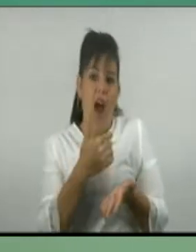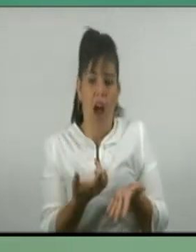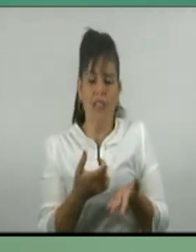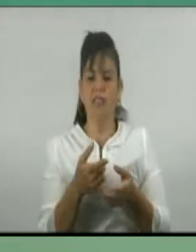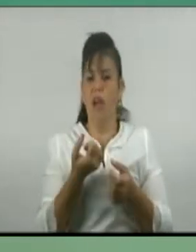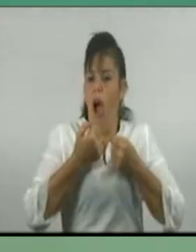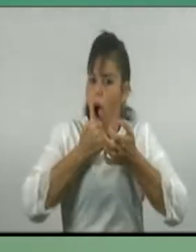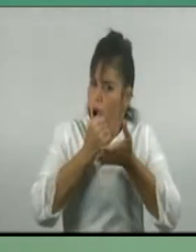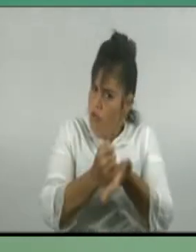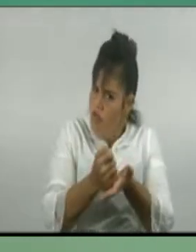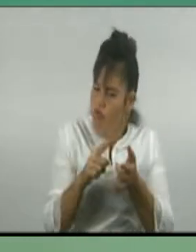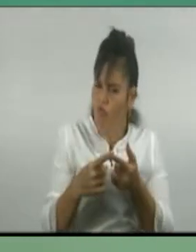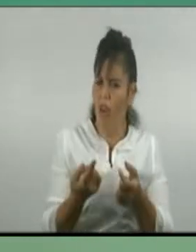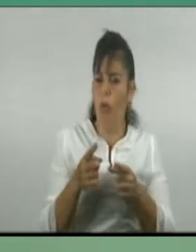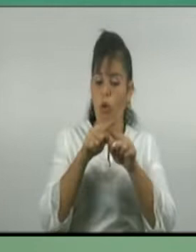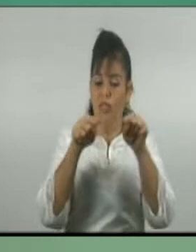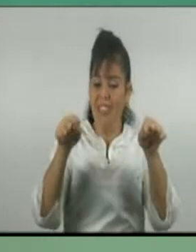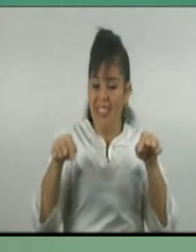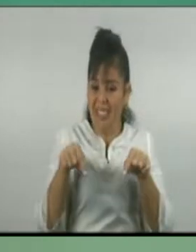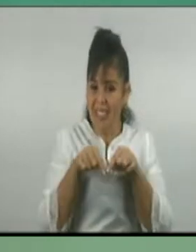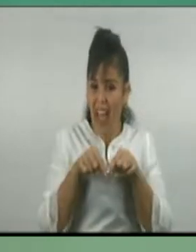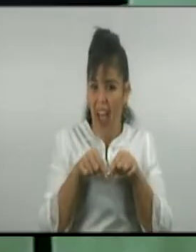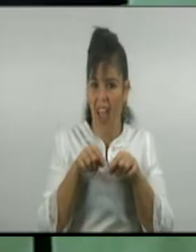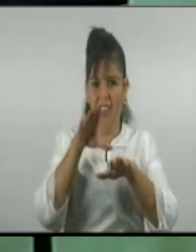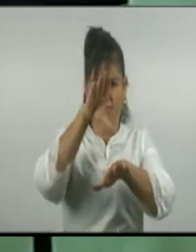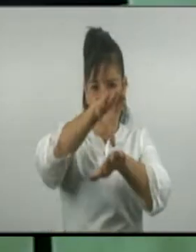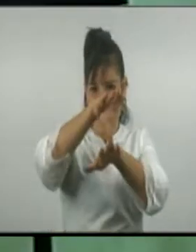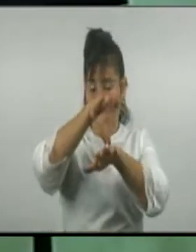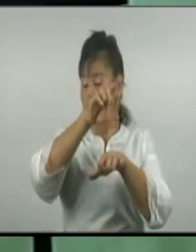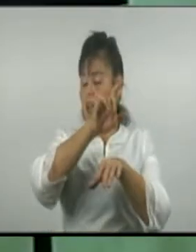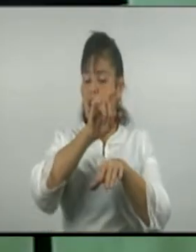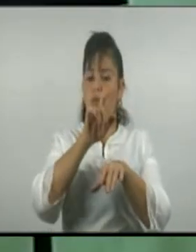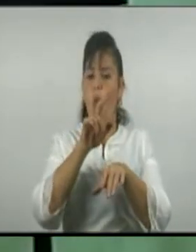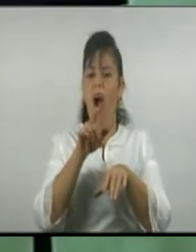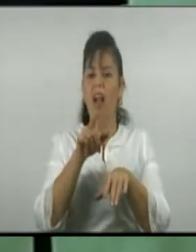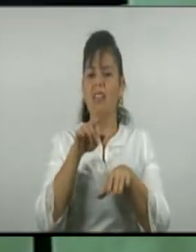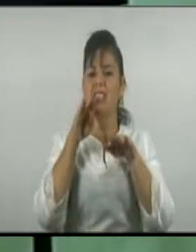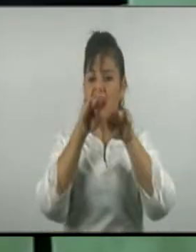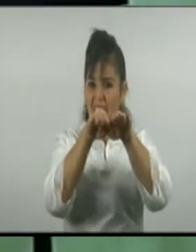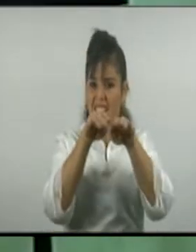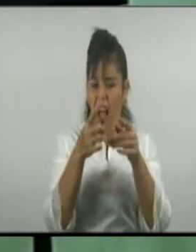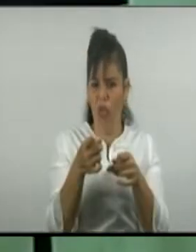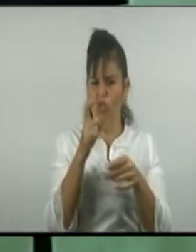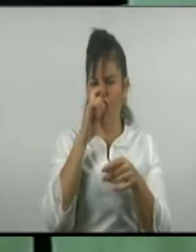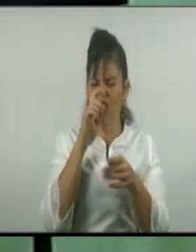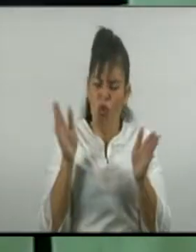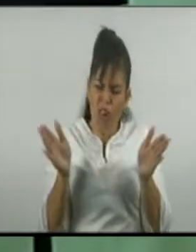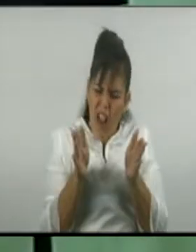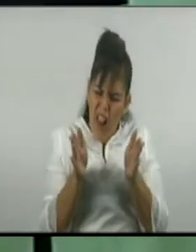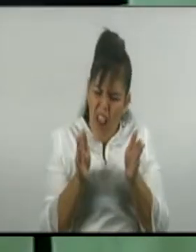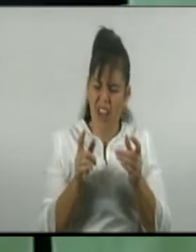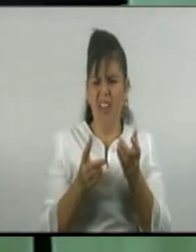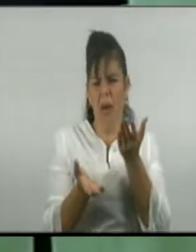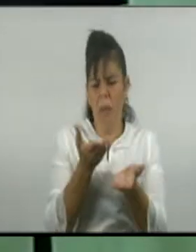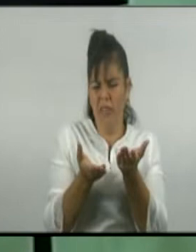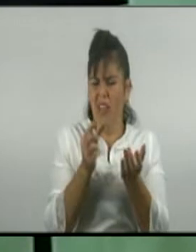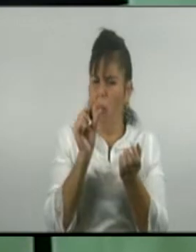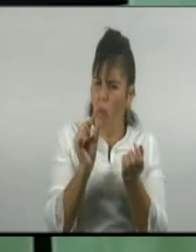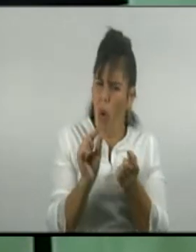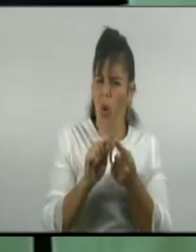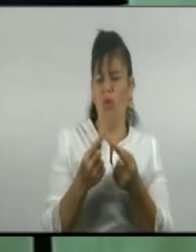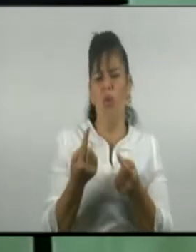neonatología específicamente que es donde tenemos los niños prematuros los bajos pesos los niños con dificultades al nacer